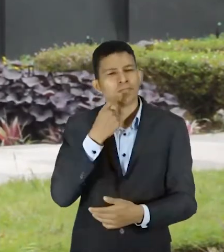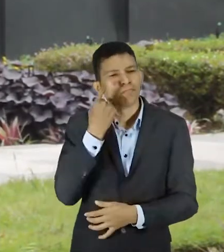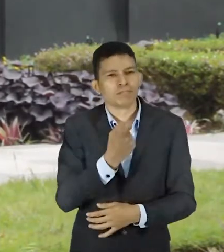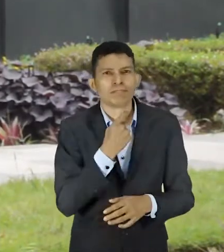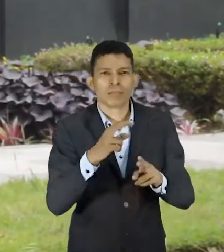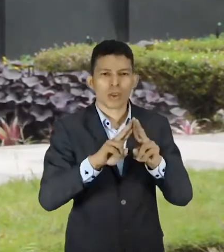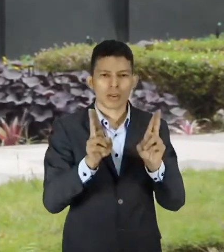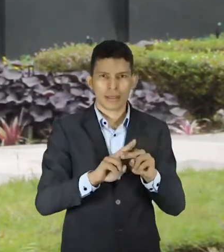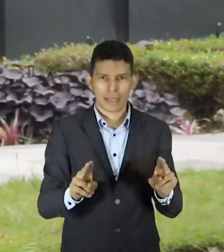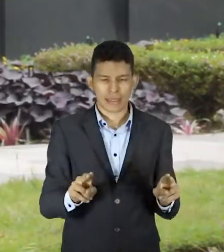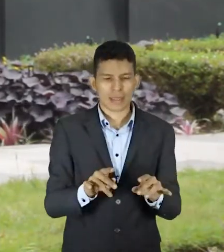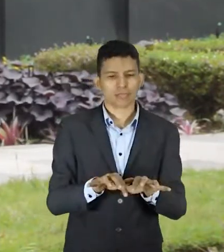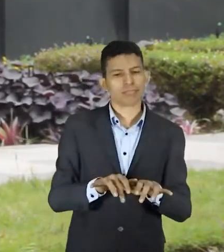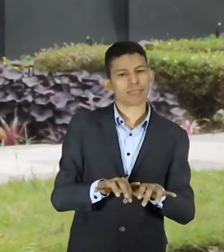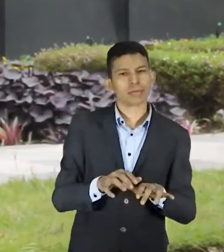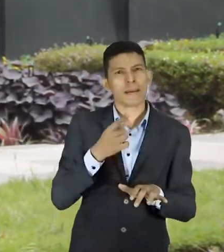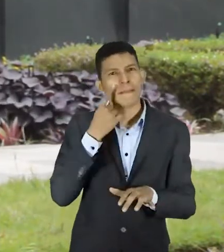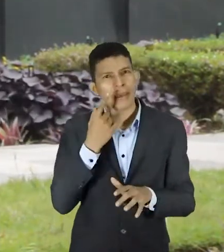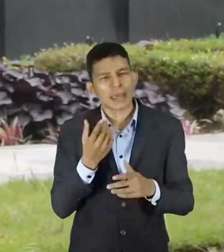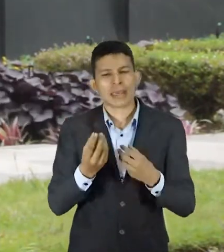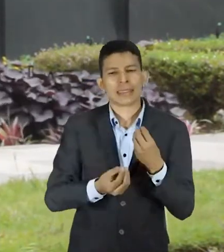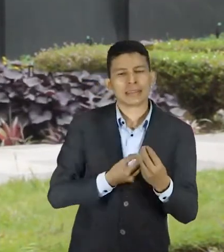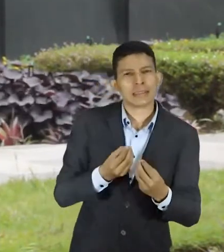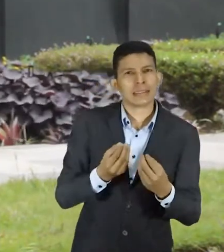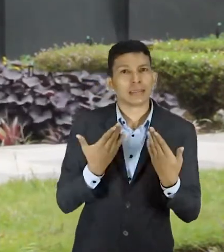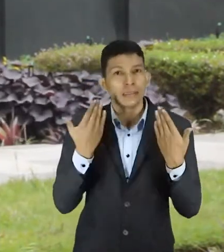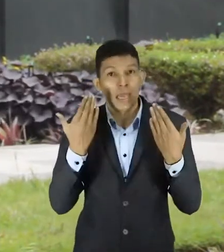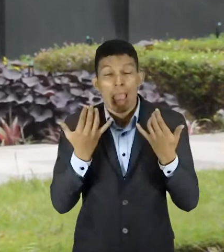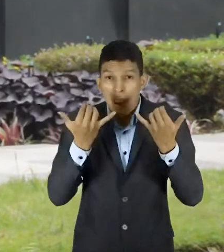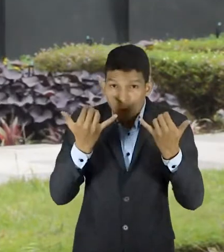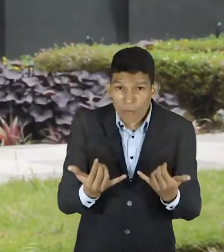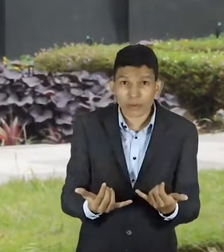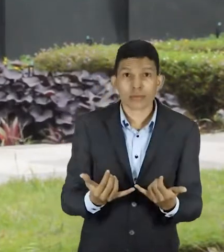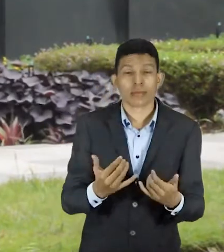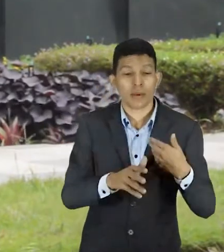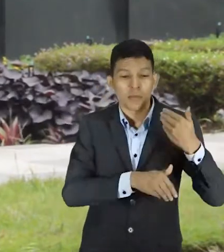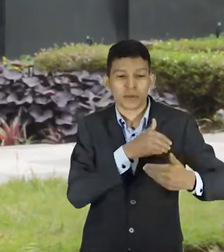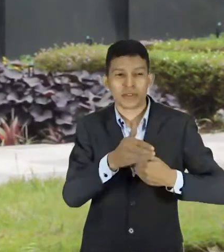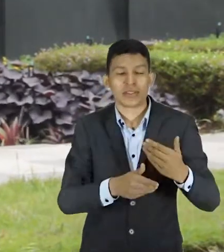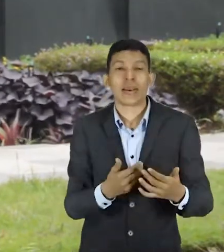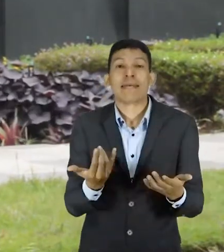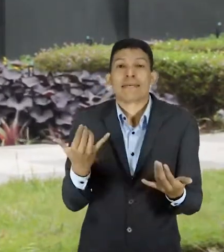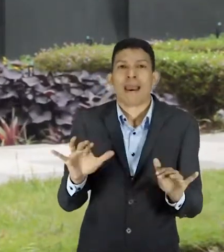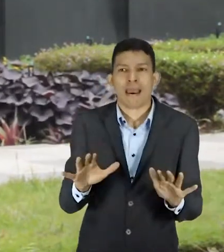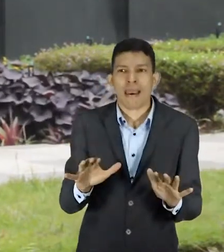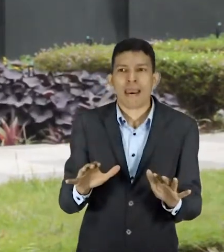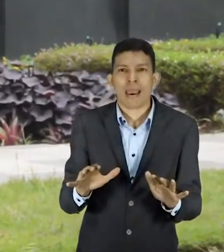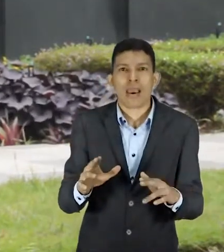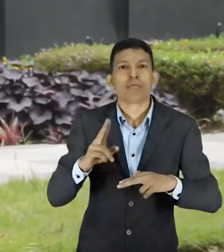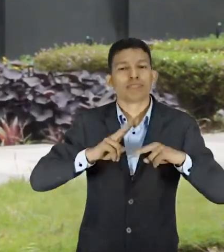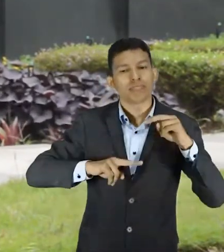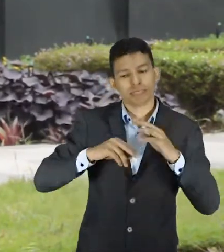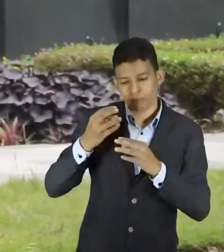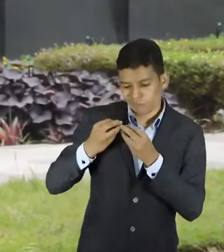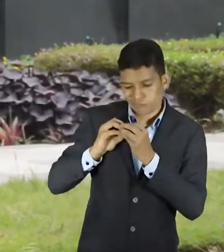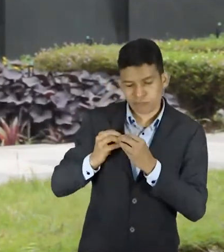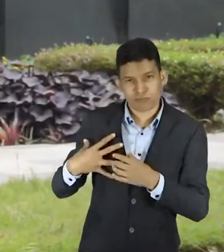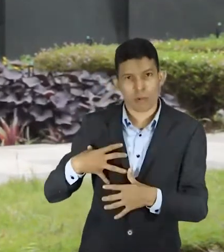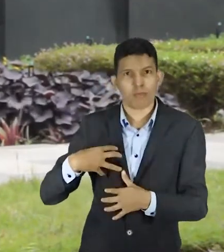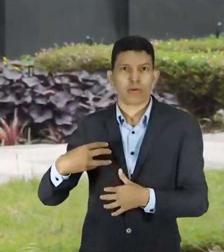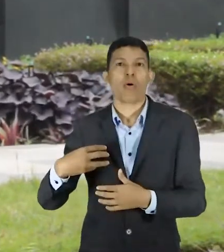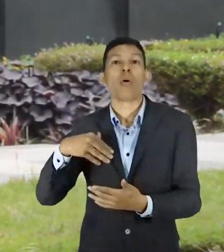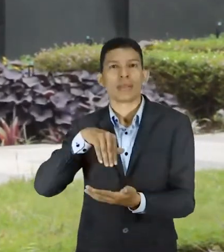mira, buscábamos por internet, mira esto te sirve. Y ahora, en el proceso ya